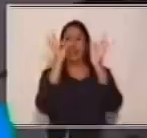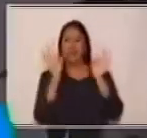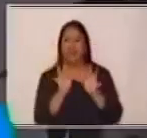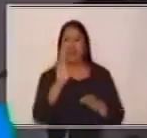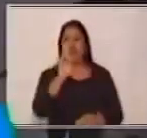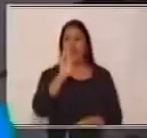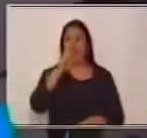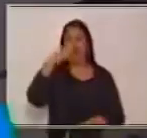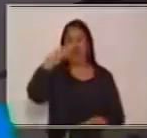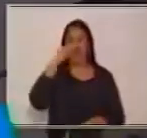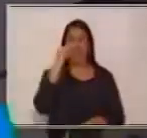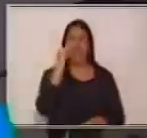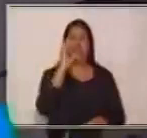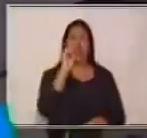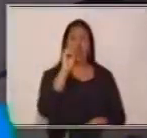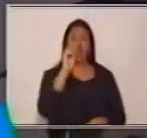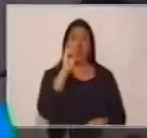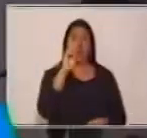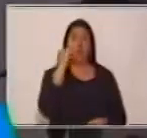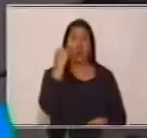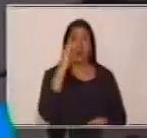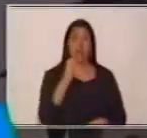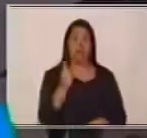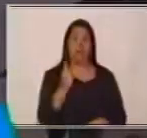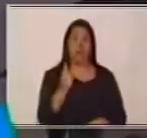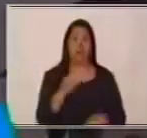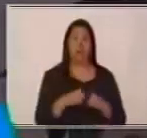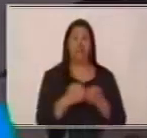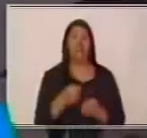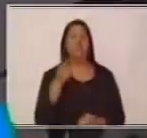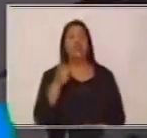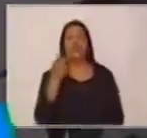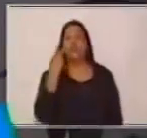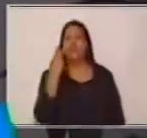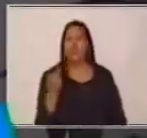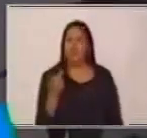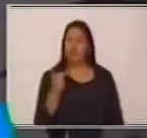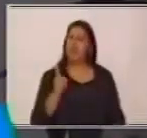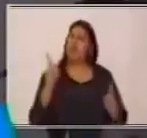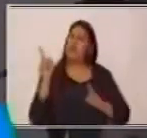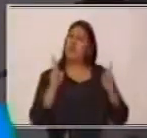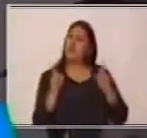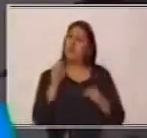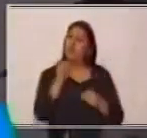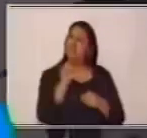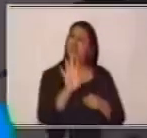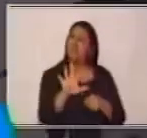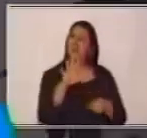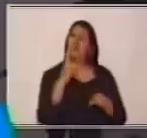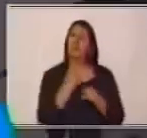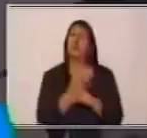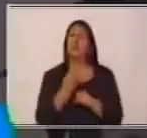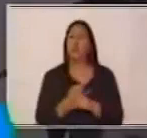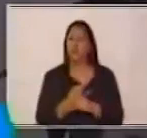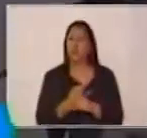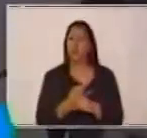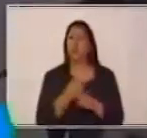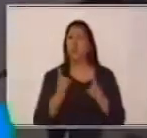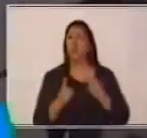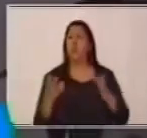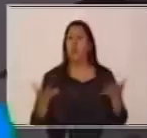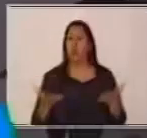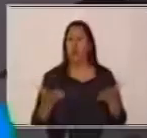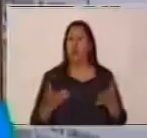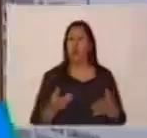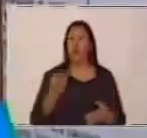ahora te invito a que te des cuenta cuando tú estés hablando, si utilizas alguna de estas figuras. Te darás cuenta que en el lenguaje